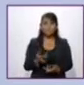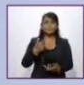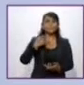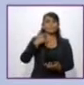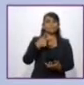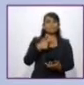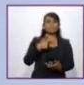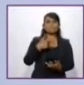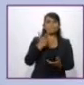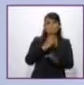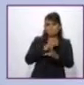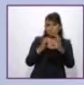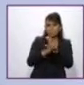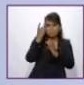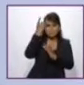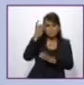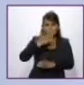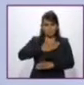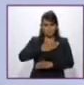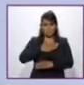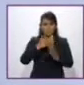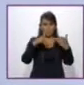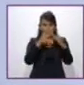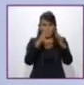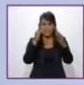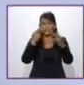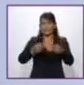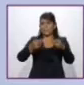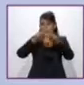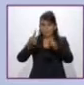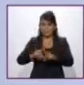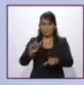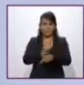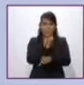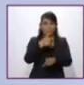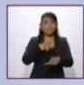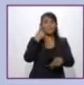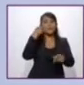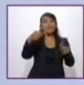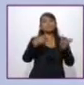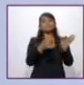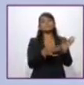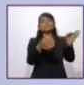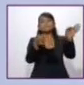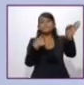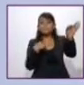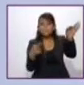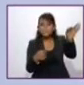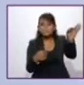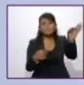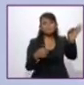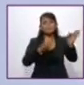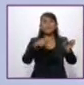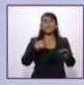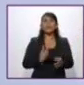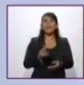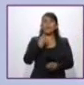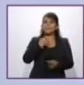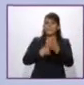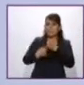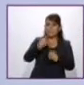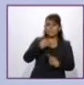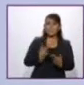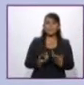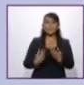estoy de acuerdo que se le hablan a cualquier persona. ¿Por qué? Porque de ahí vienen las amenazas, de ahí vienen las extorsiones, de ahí vienen lo que